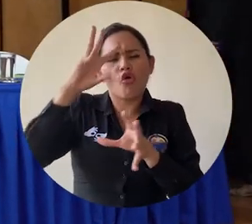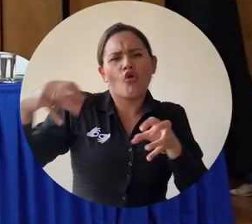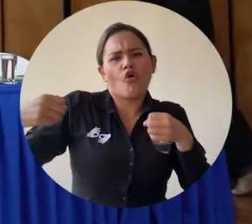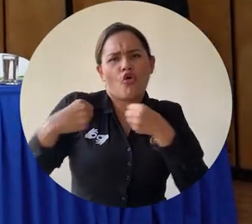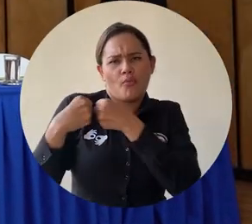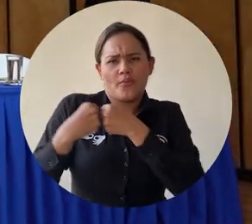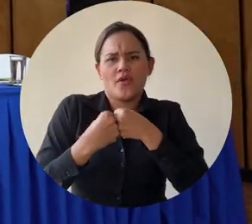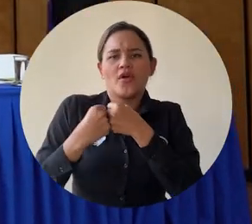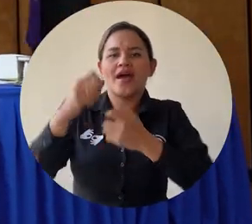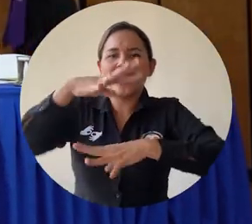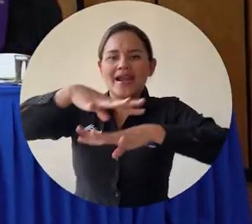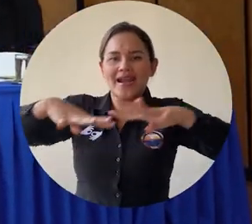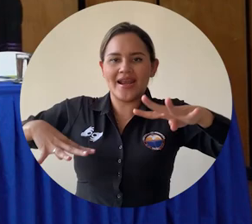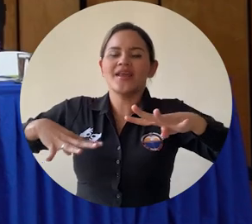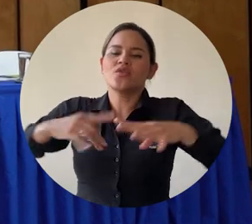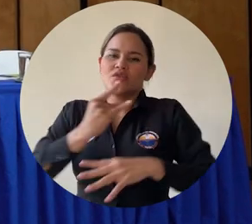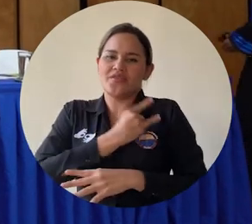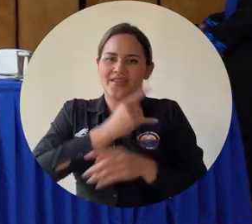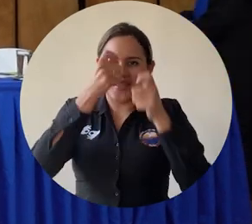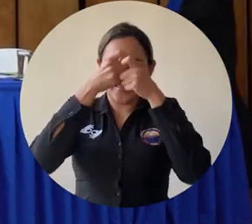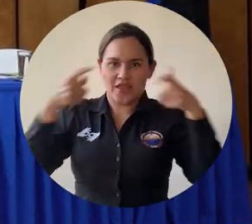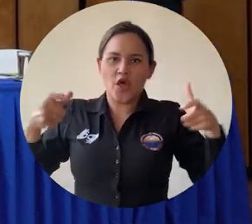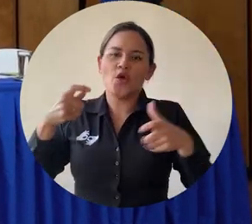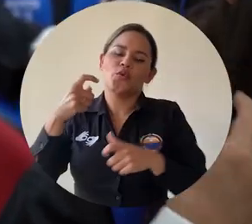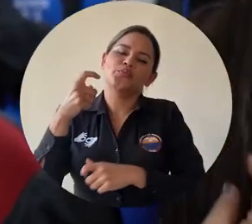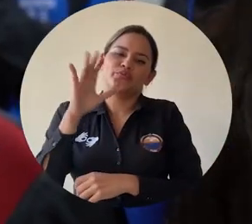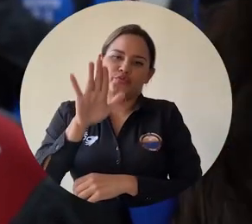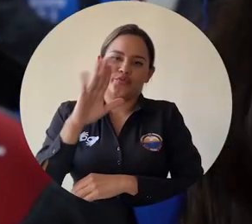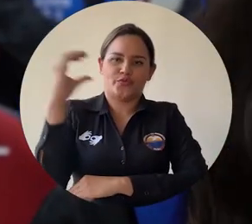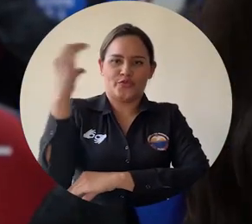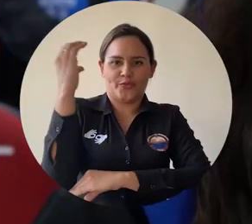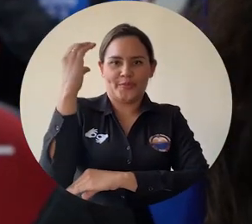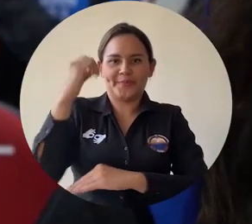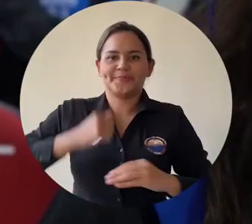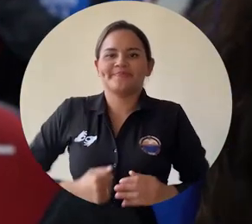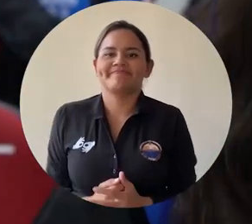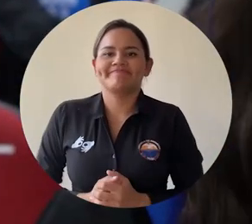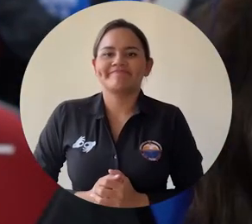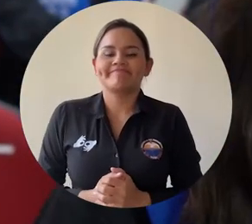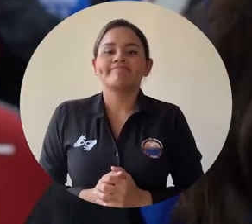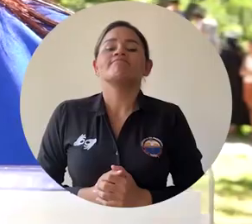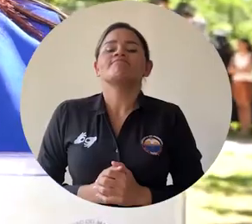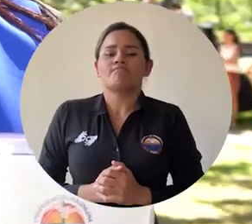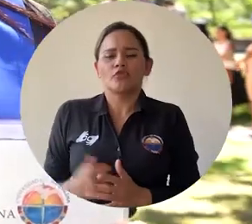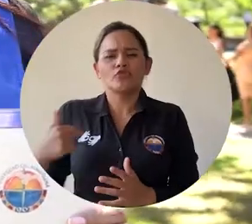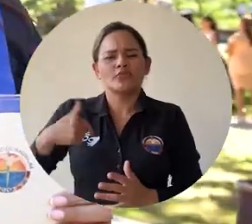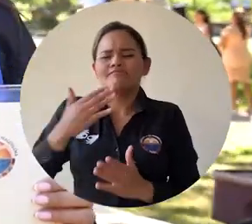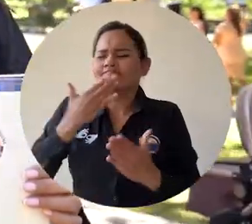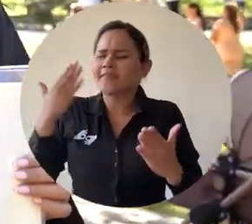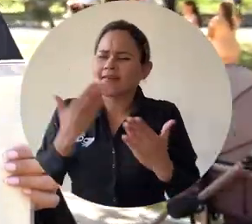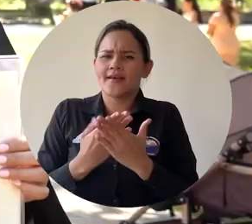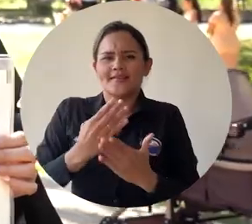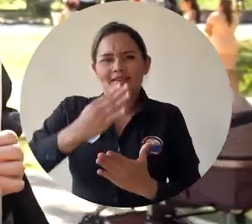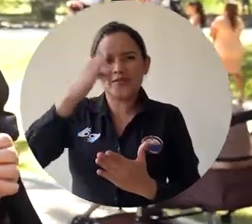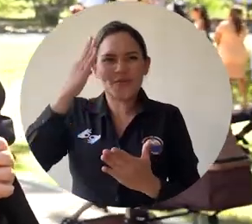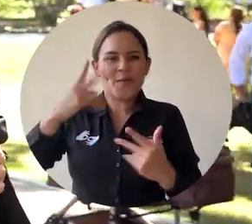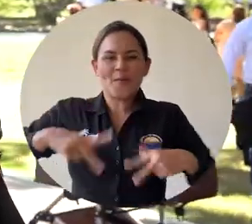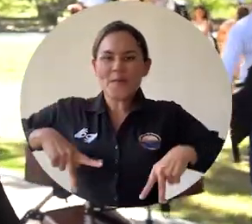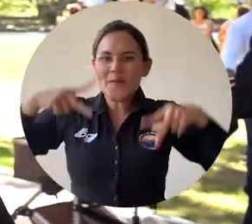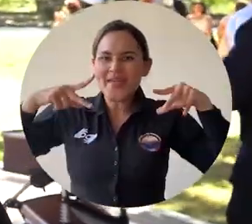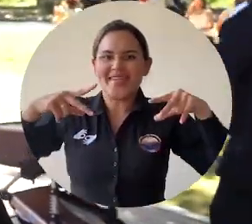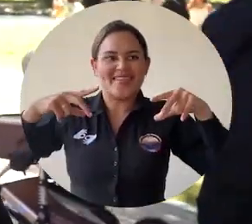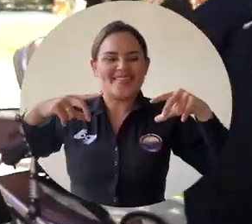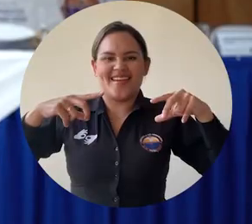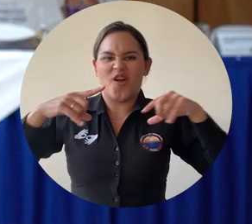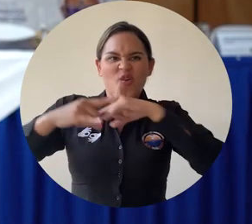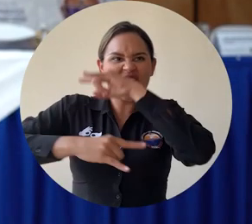la Red de Universidades Estatales de Colombia, RUDE Colombia. Bueno, siento mucha felicidad, mucho agradecimiento con Dios, la vida y